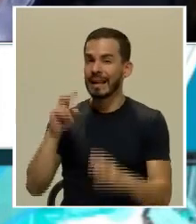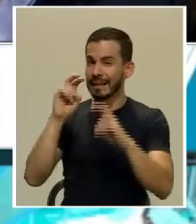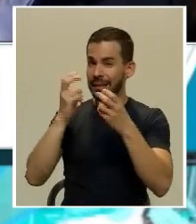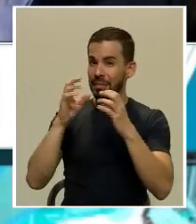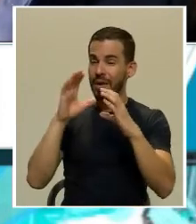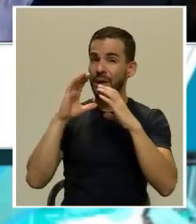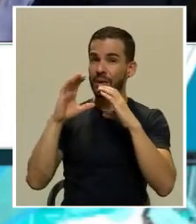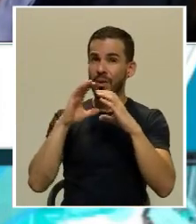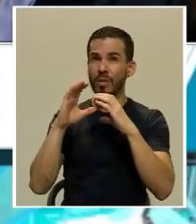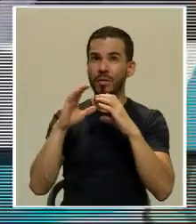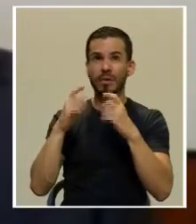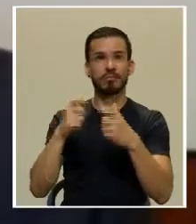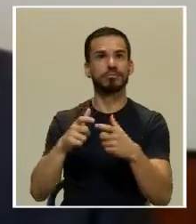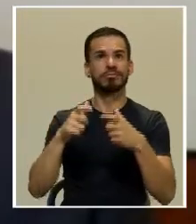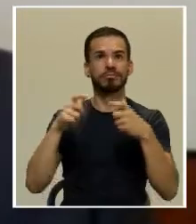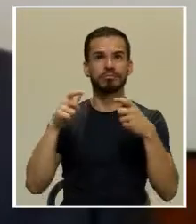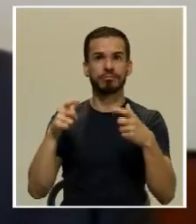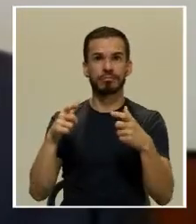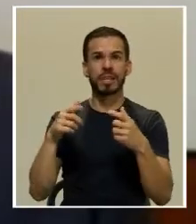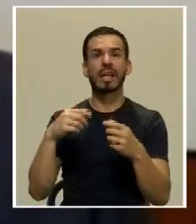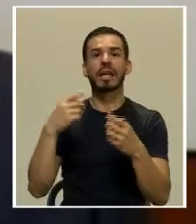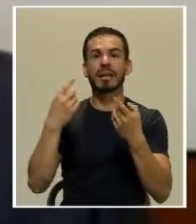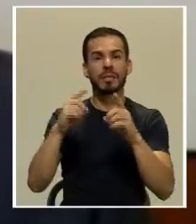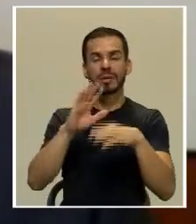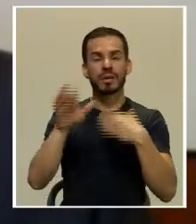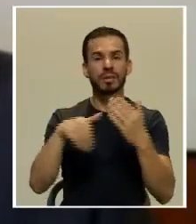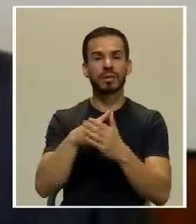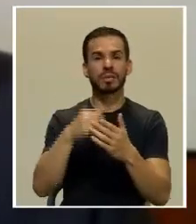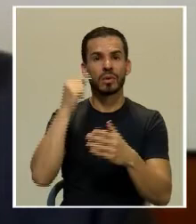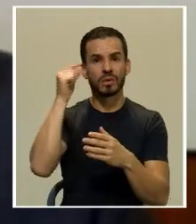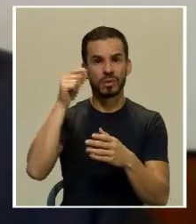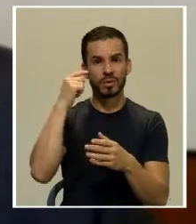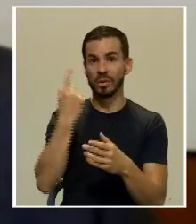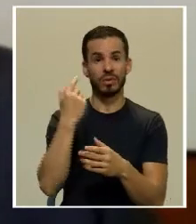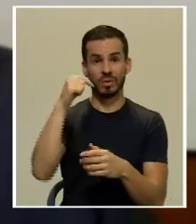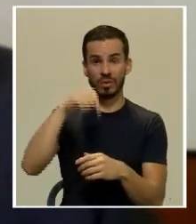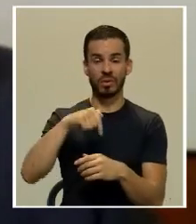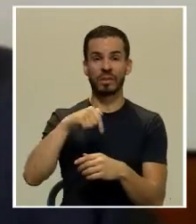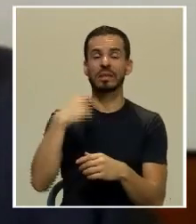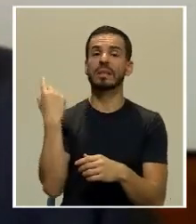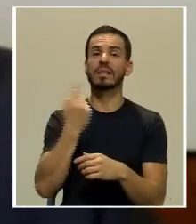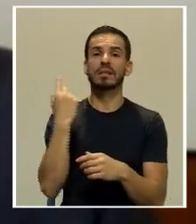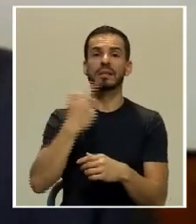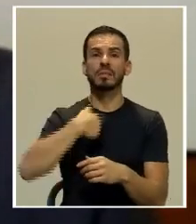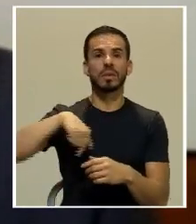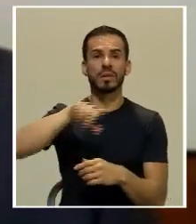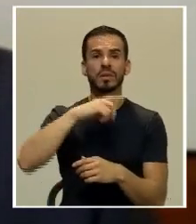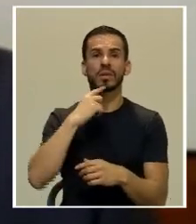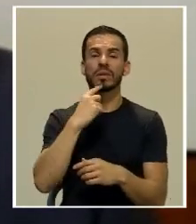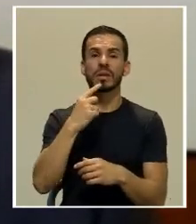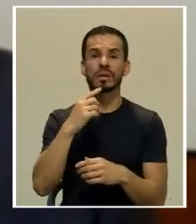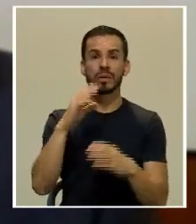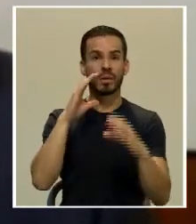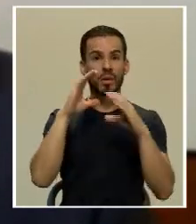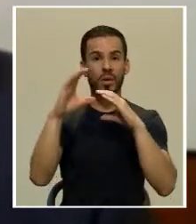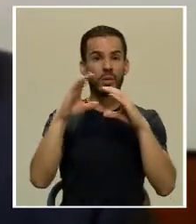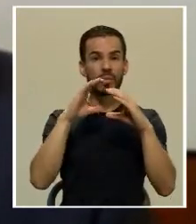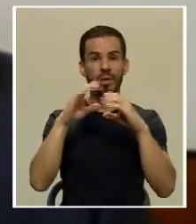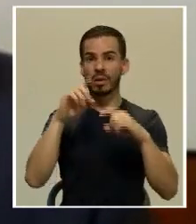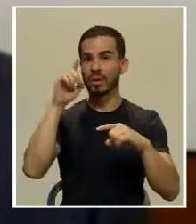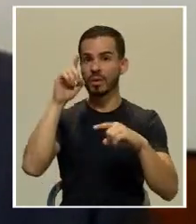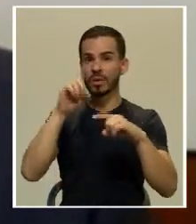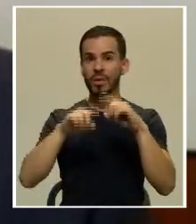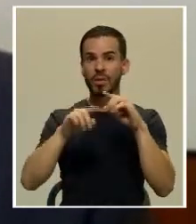tema de la comunicación es enorme siempre y ocurre con todos los gobiernos, no solo este. Siempre decimos que la comunicación no